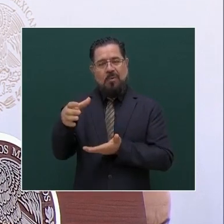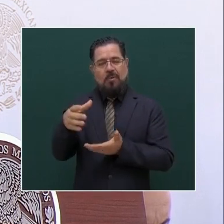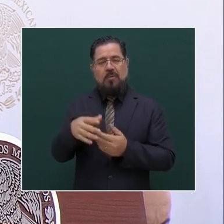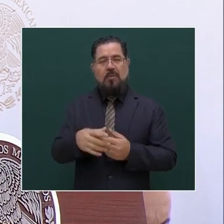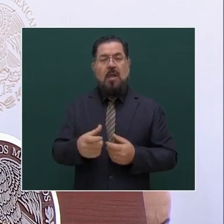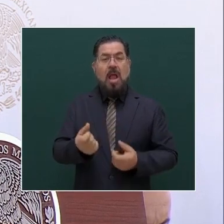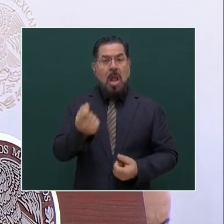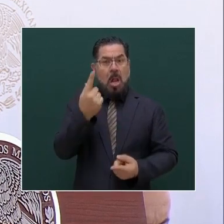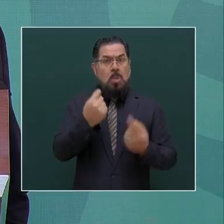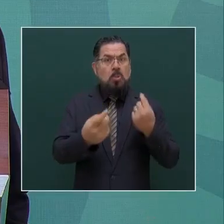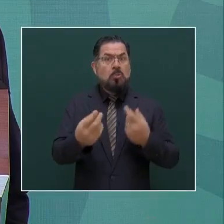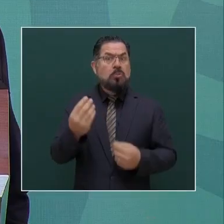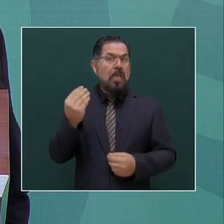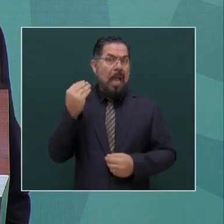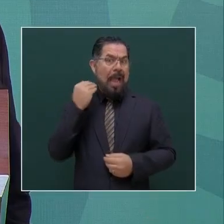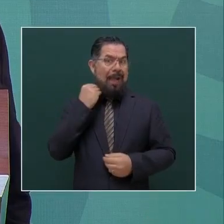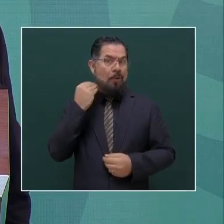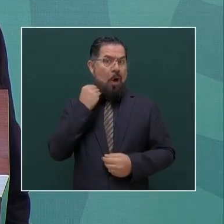sin